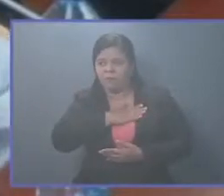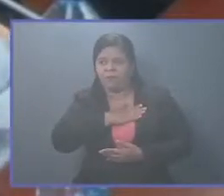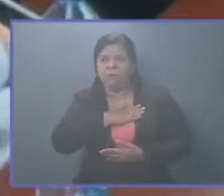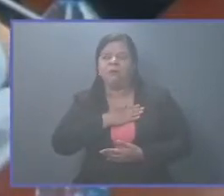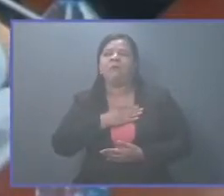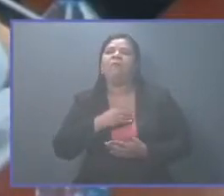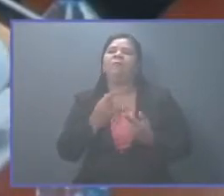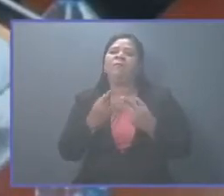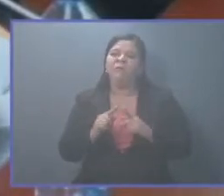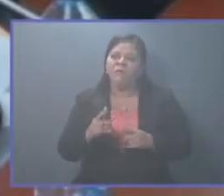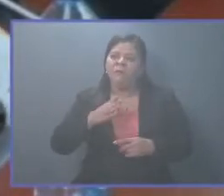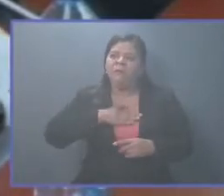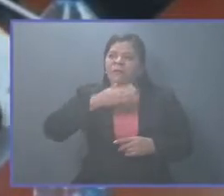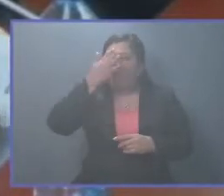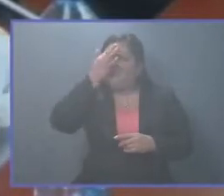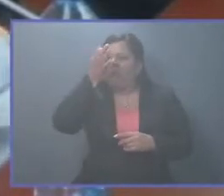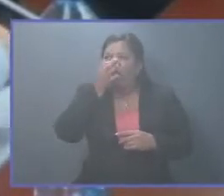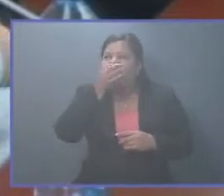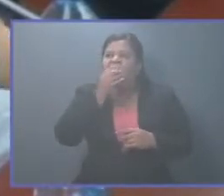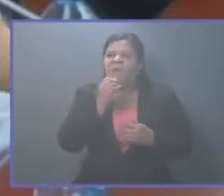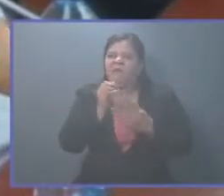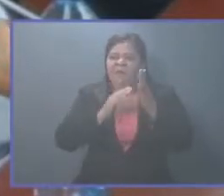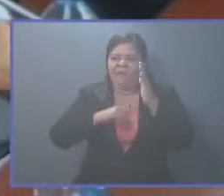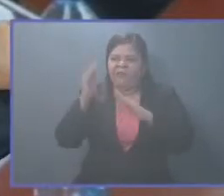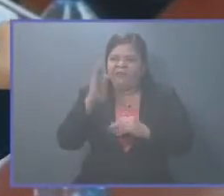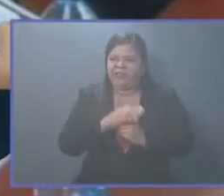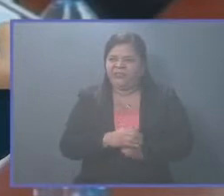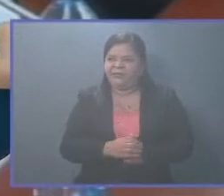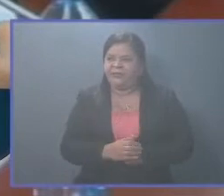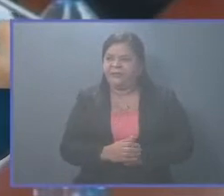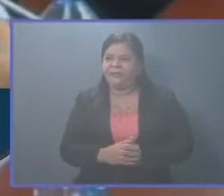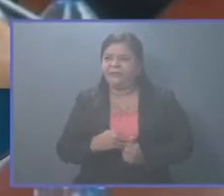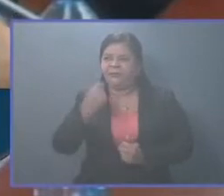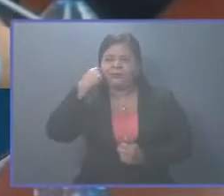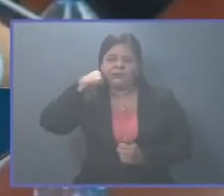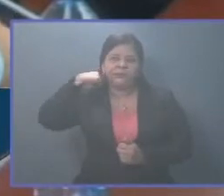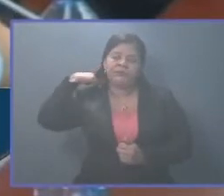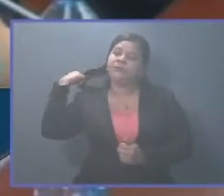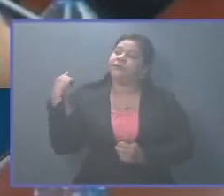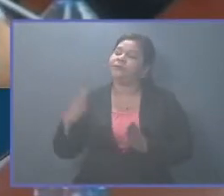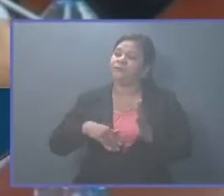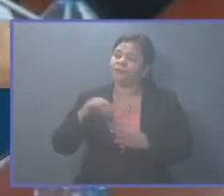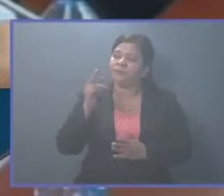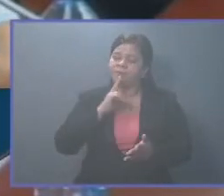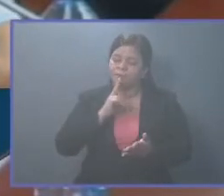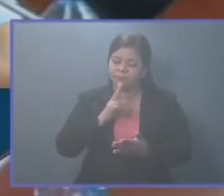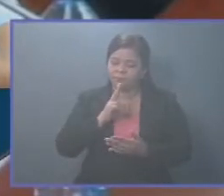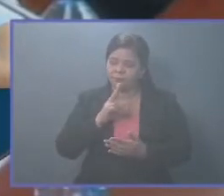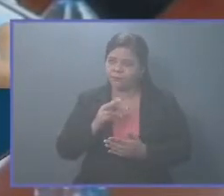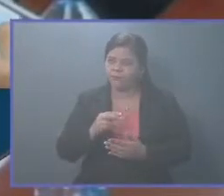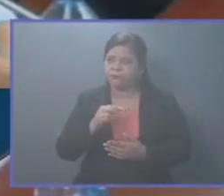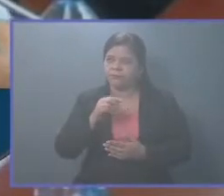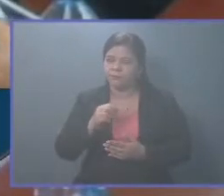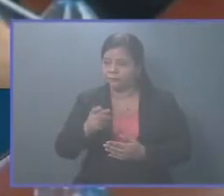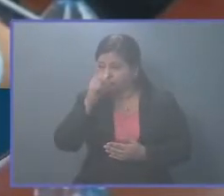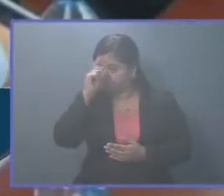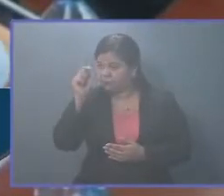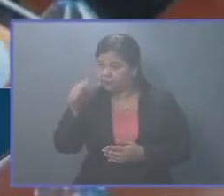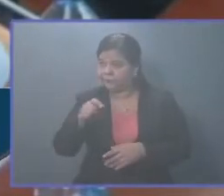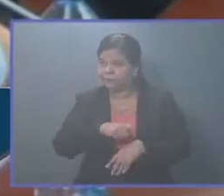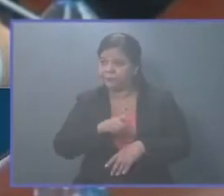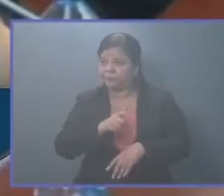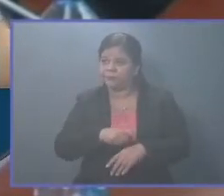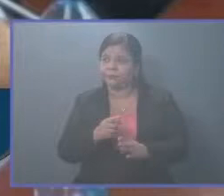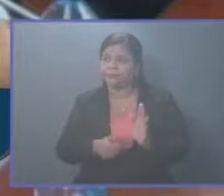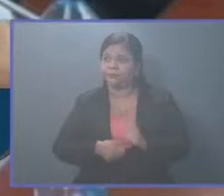¿ya? Pero a mí me parece que es la más, digamos, sensata en este momento. Porque de otra